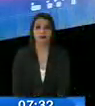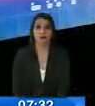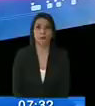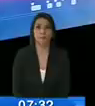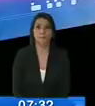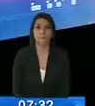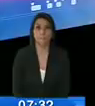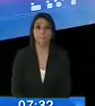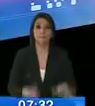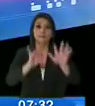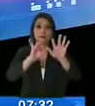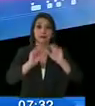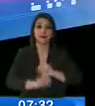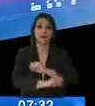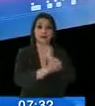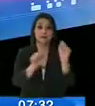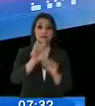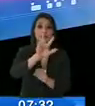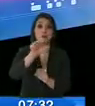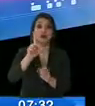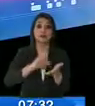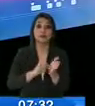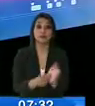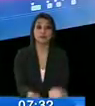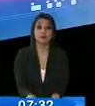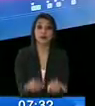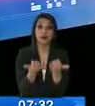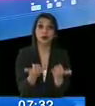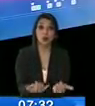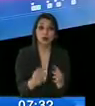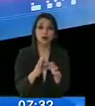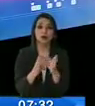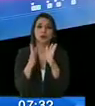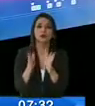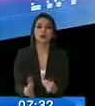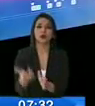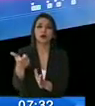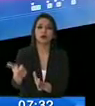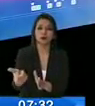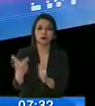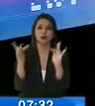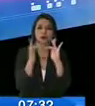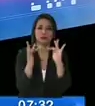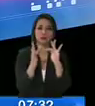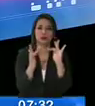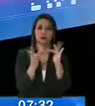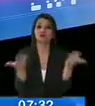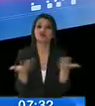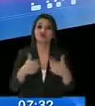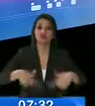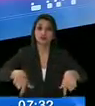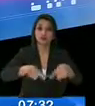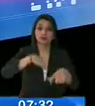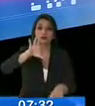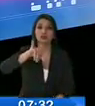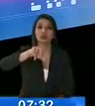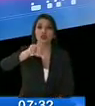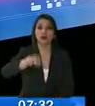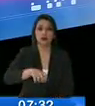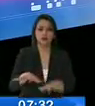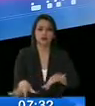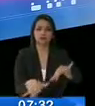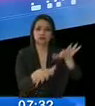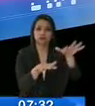siete de la mañana con treinta y dos minutos a esta hora nos comunicamos con nuestra colega sofía vintimilla que se encuentra la escombrera del traje para informarnos